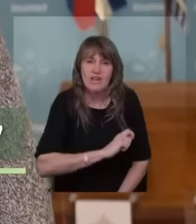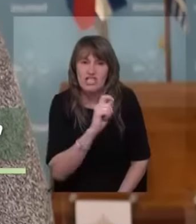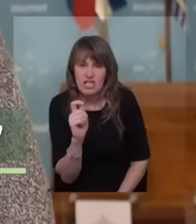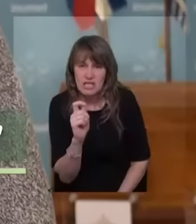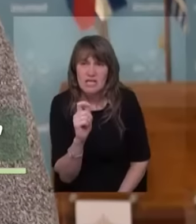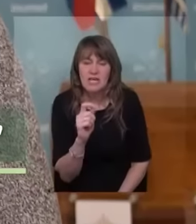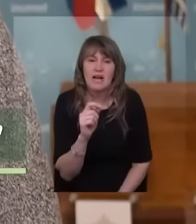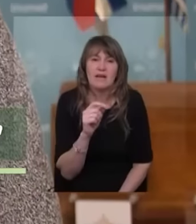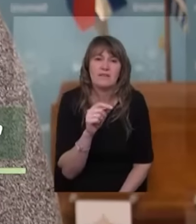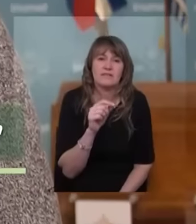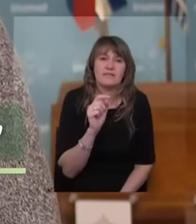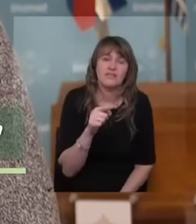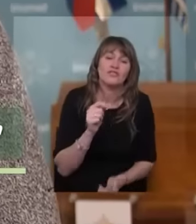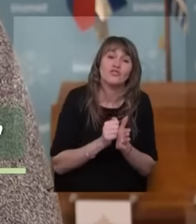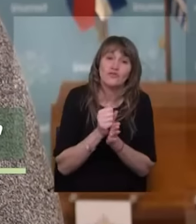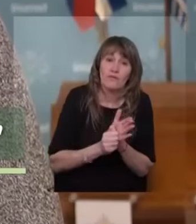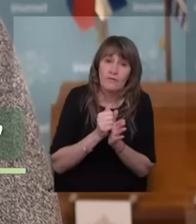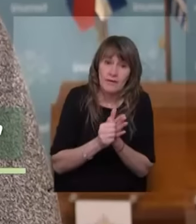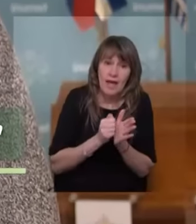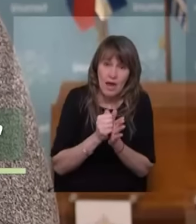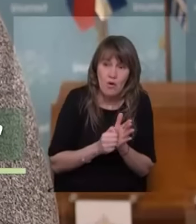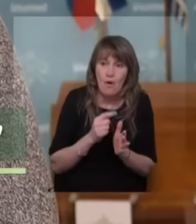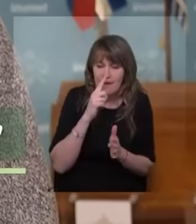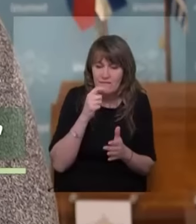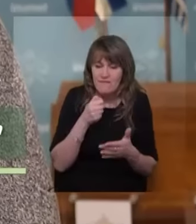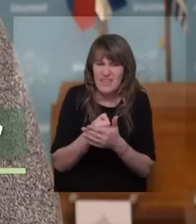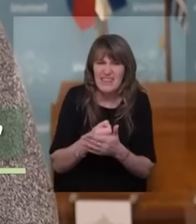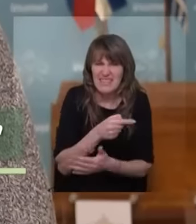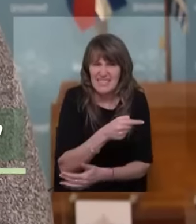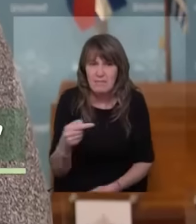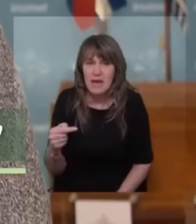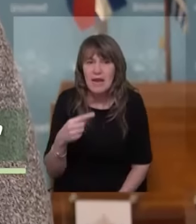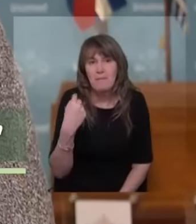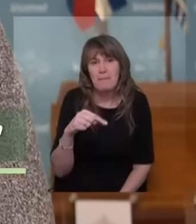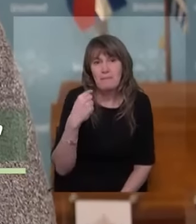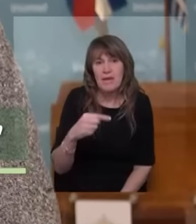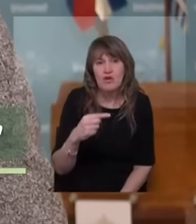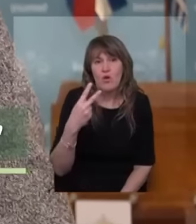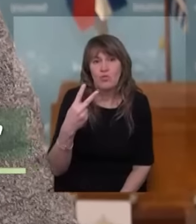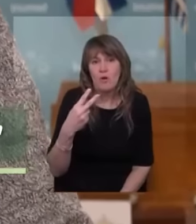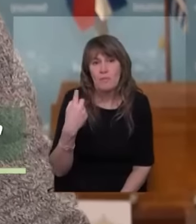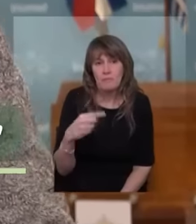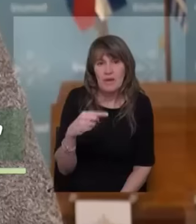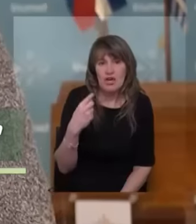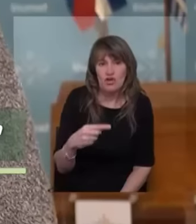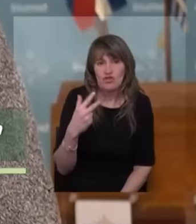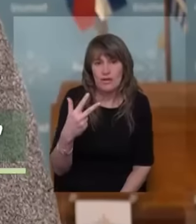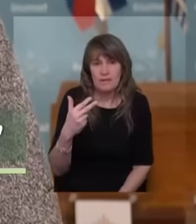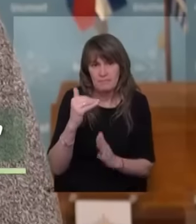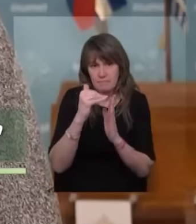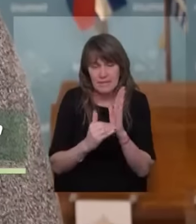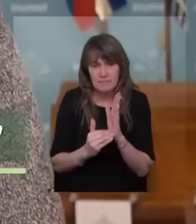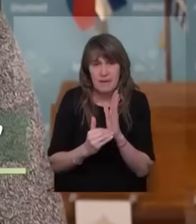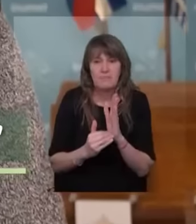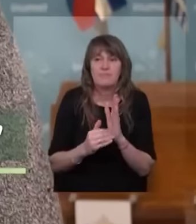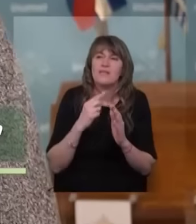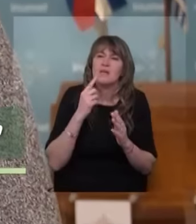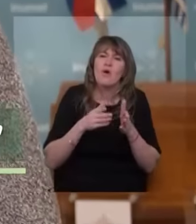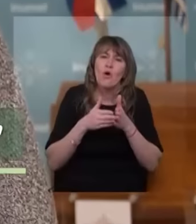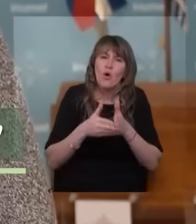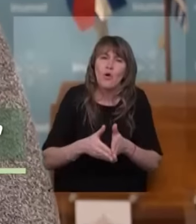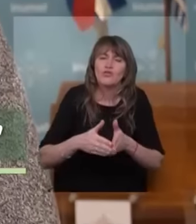oeste oriano pueden registrar el fin de semana entre men2 y os3 de mínima la franja cost un poquito más en la franja